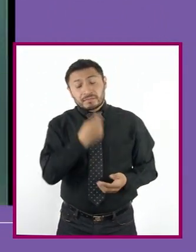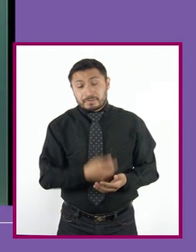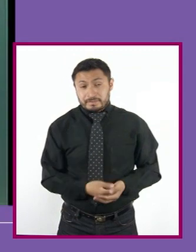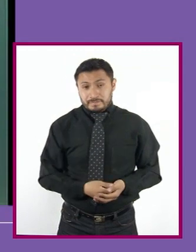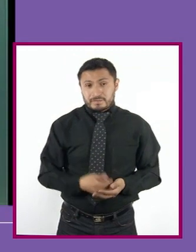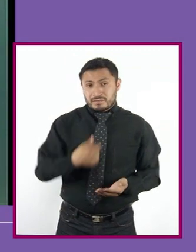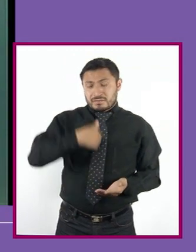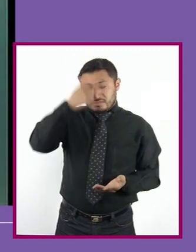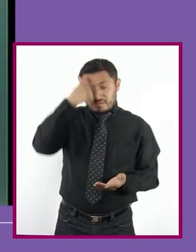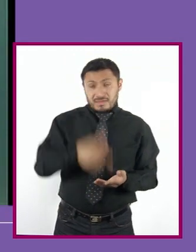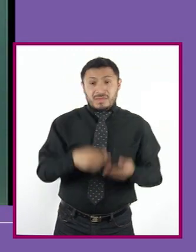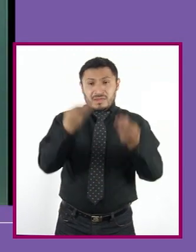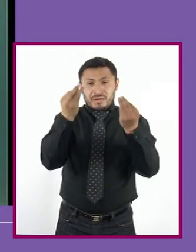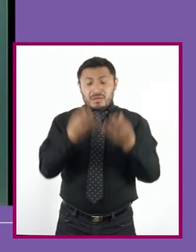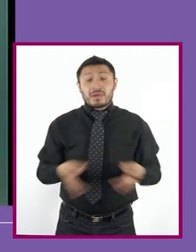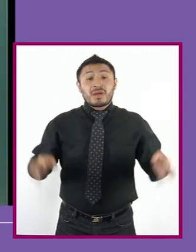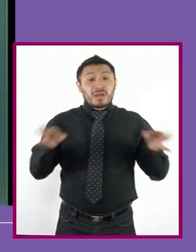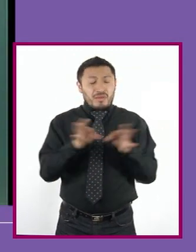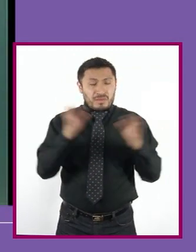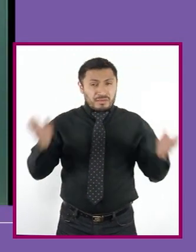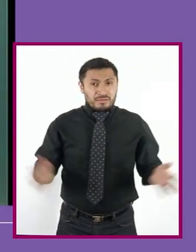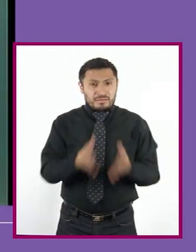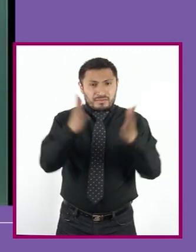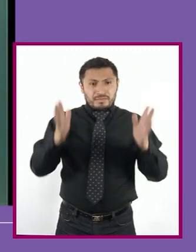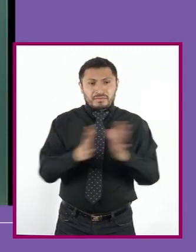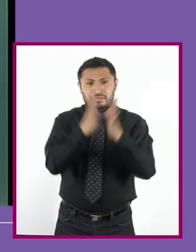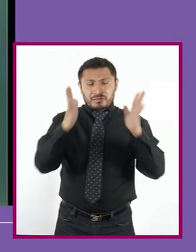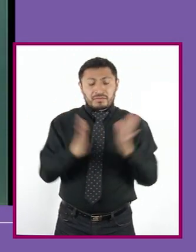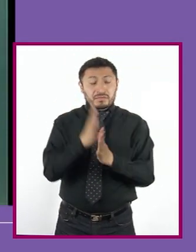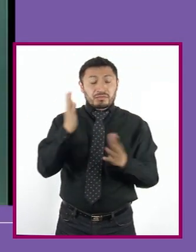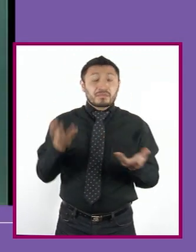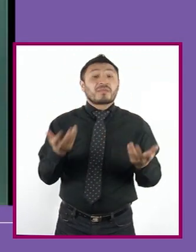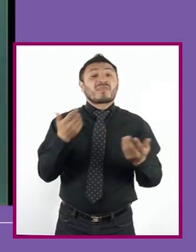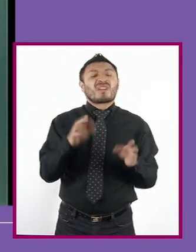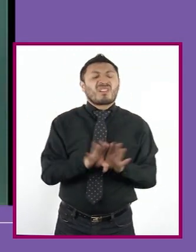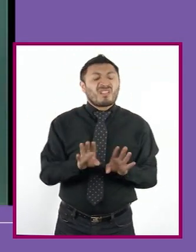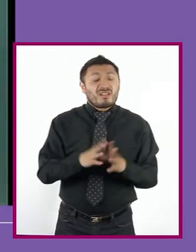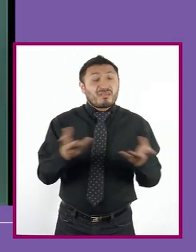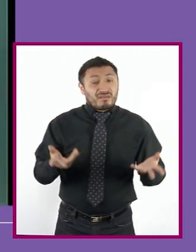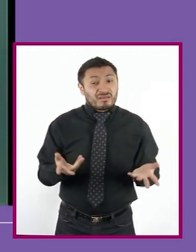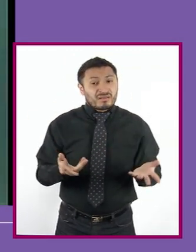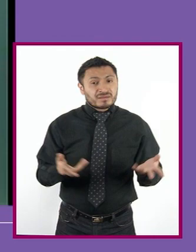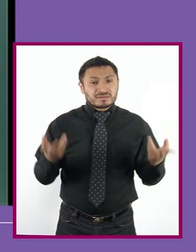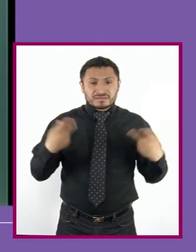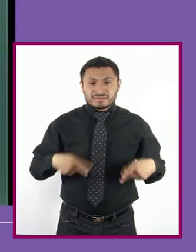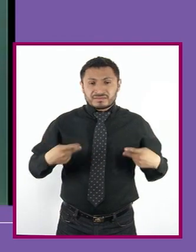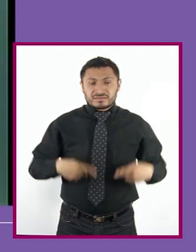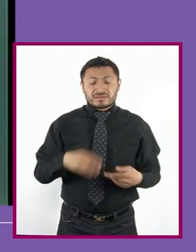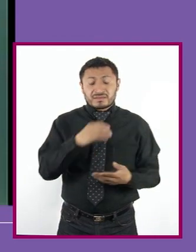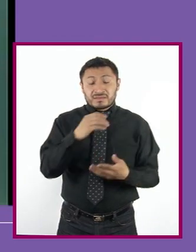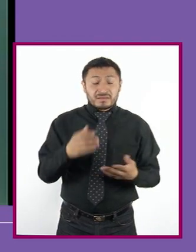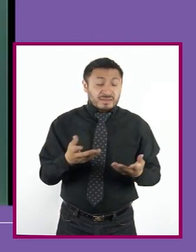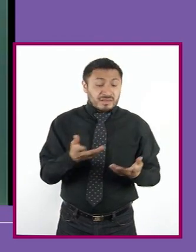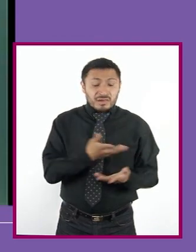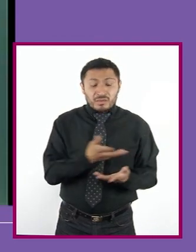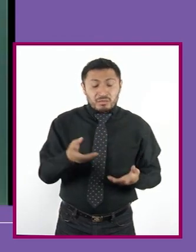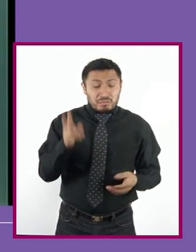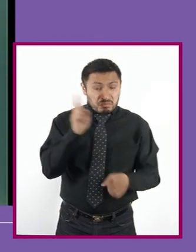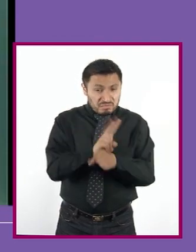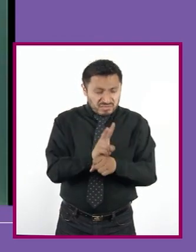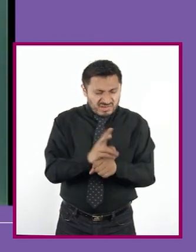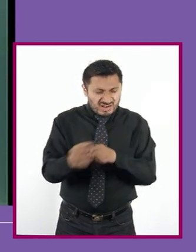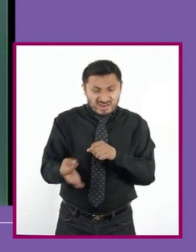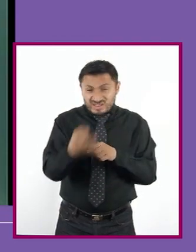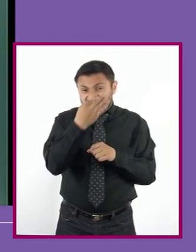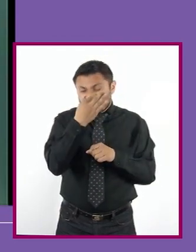parece que es muy importante incrementar la participación de tal manera que la ciudadanía vigile cada vez más de